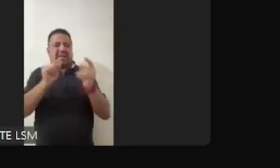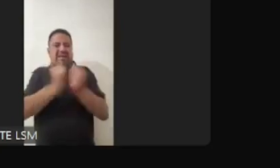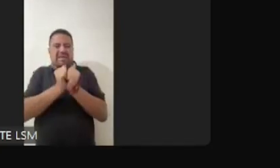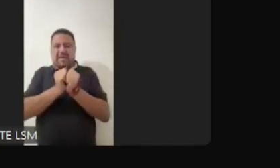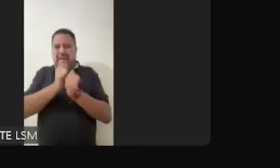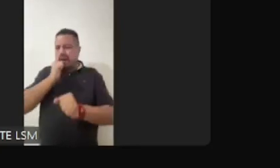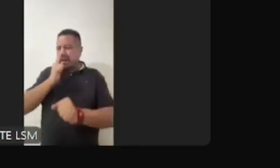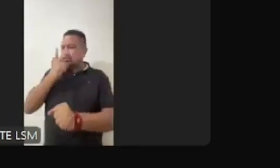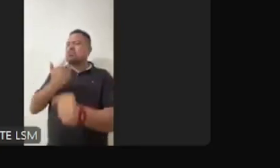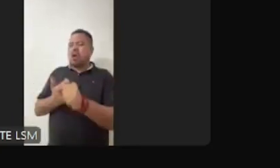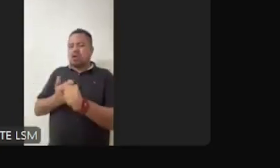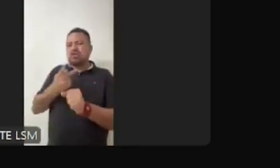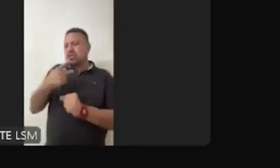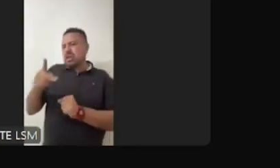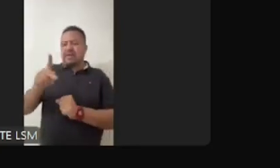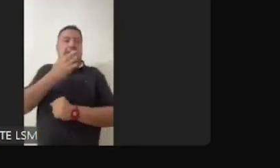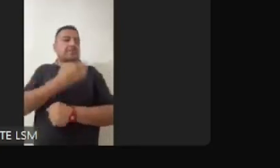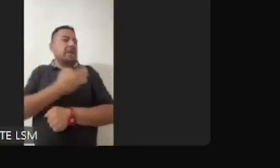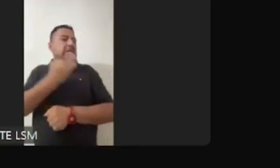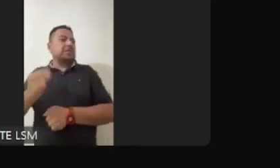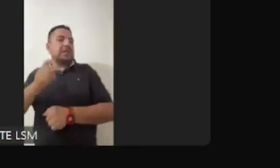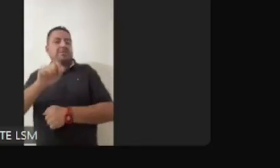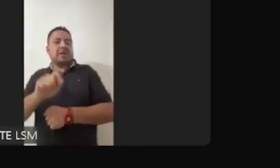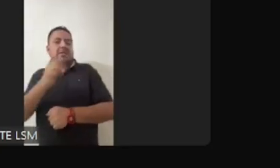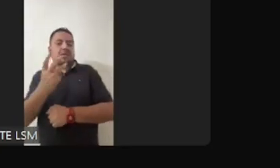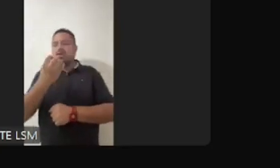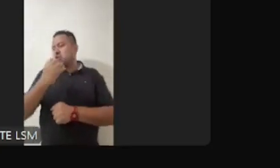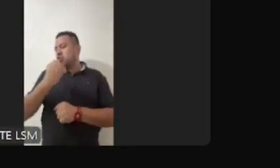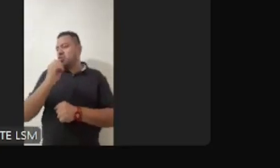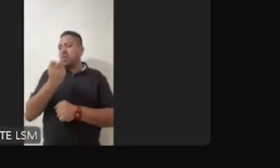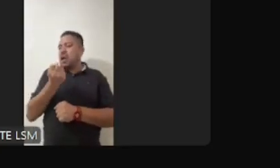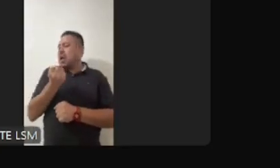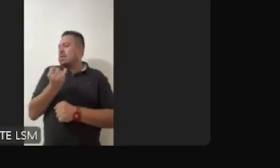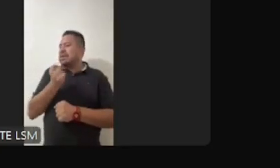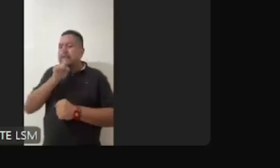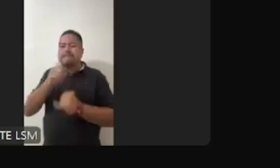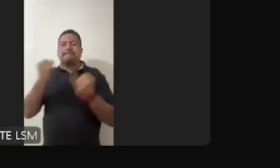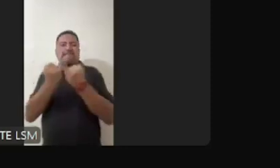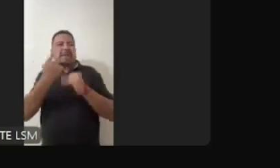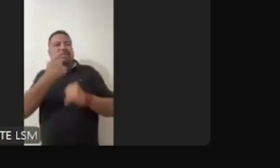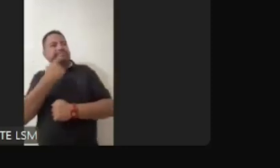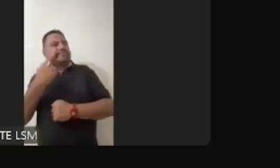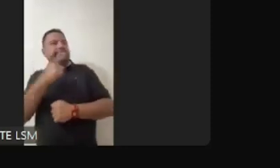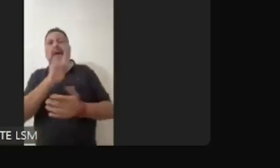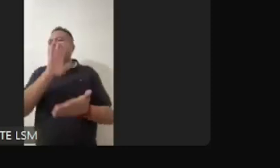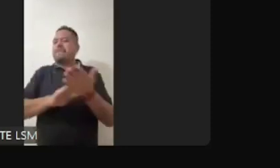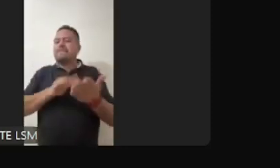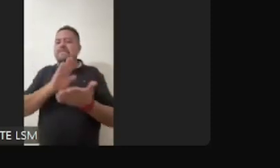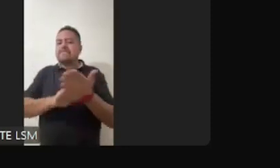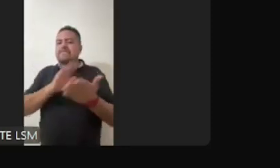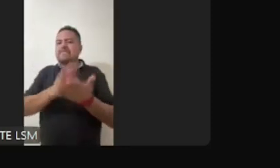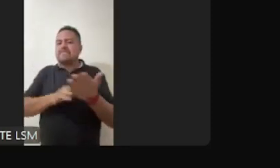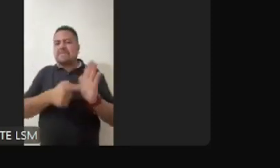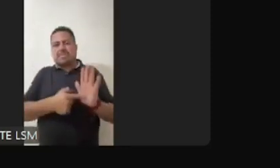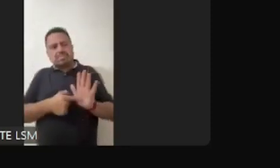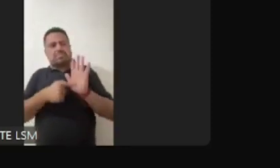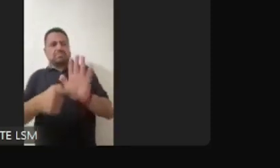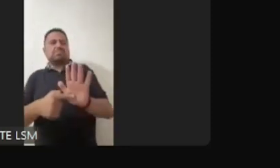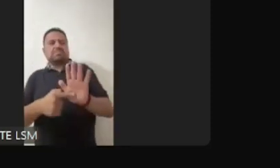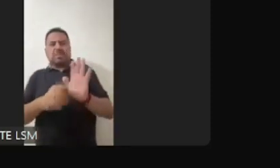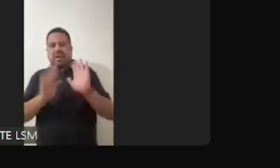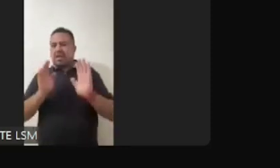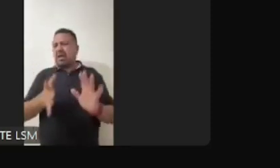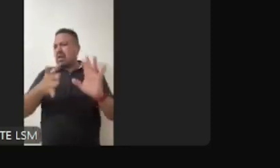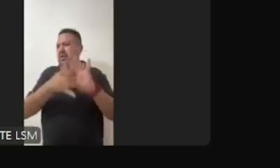responsable en fecha 23 de octubre así como del acto impugnado los documentos documentales públicas que obran